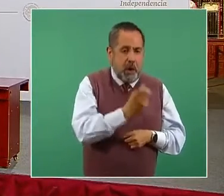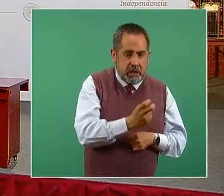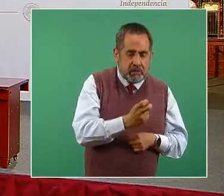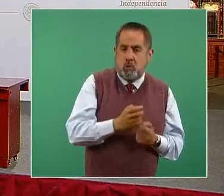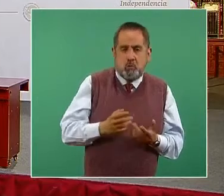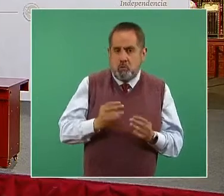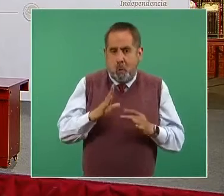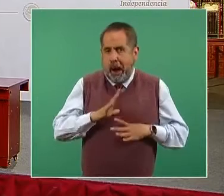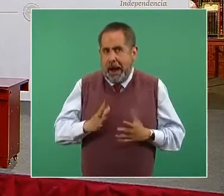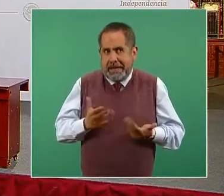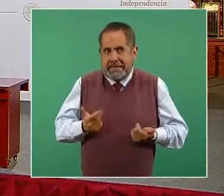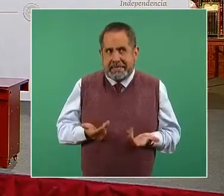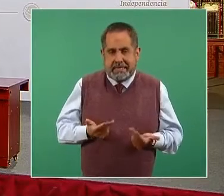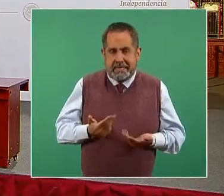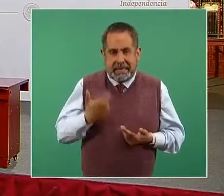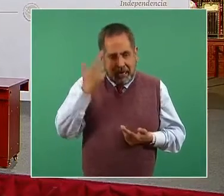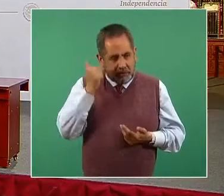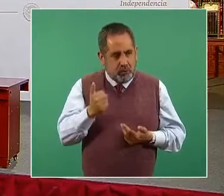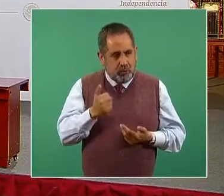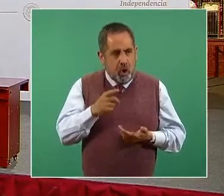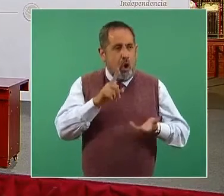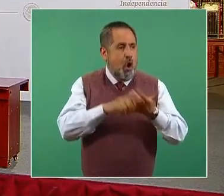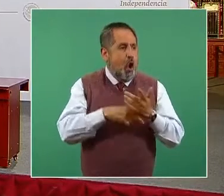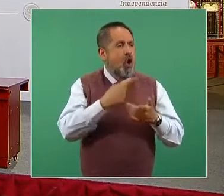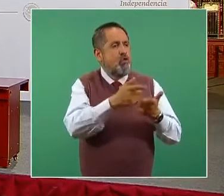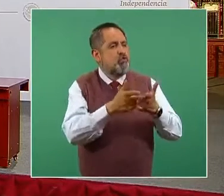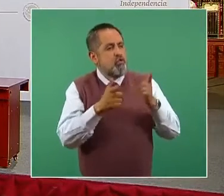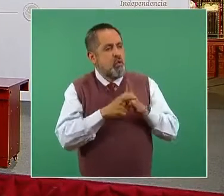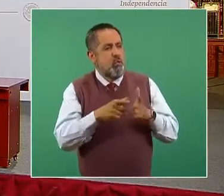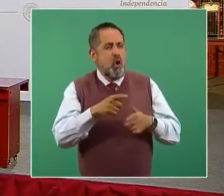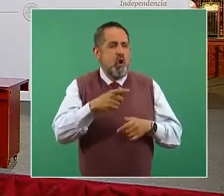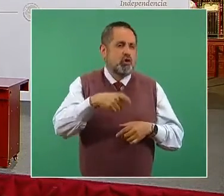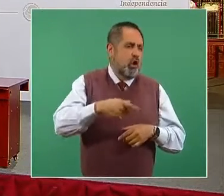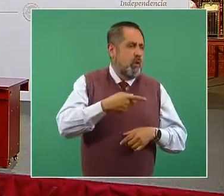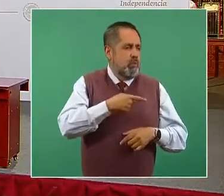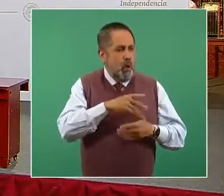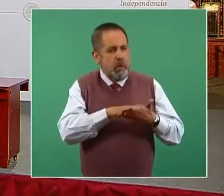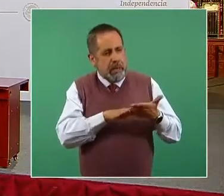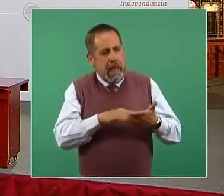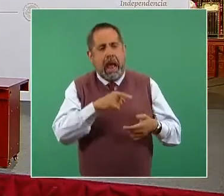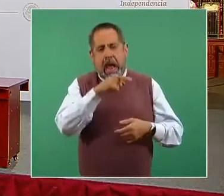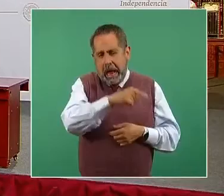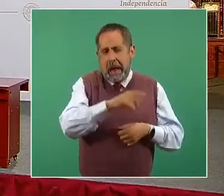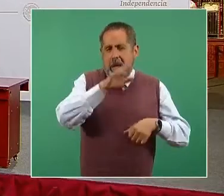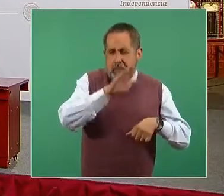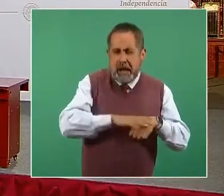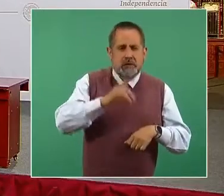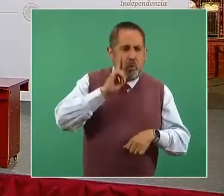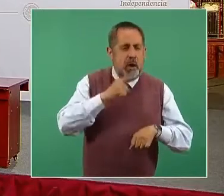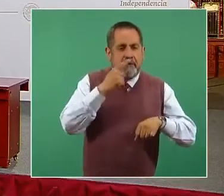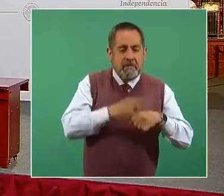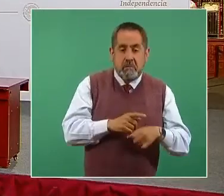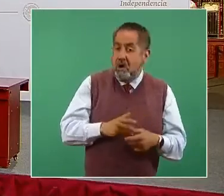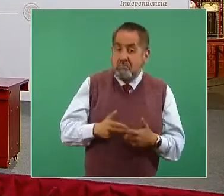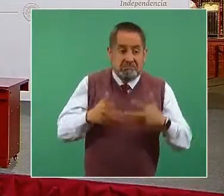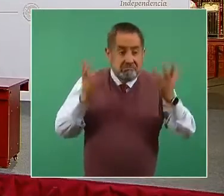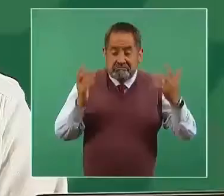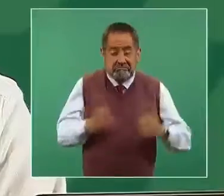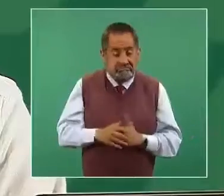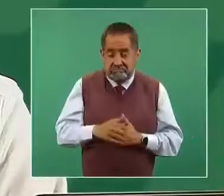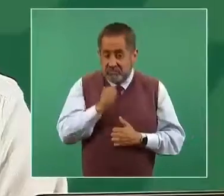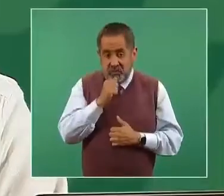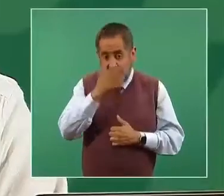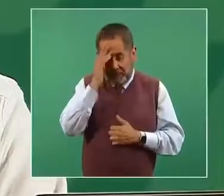orgánica o tampoco una razón social por la que pudieran estar diferencialmente distribuidos. Estamos en varios